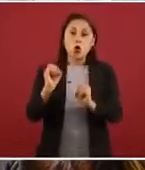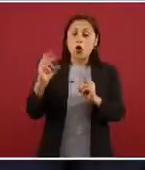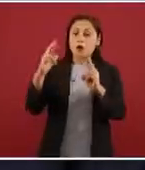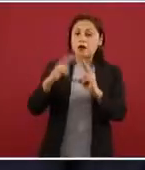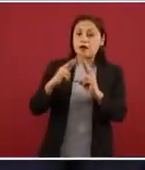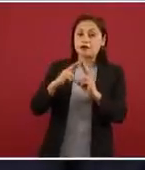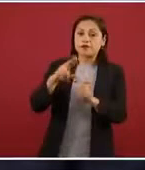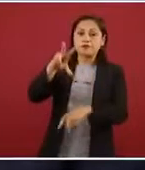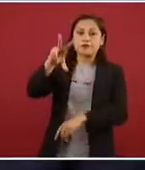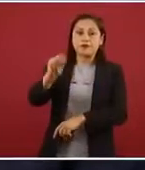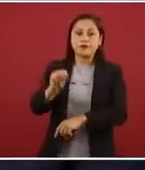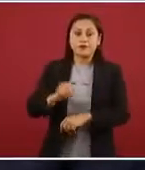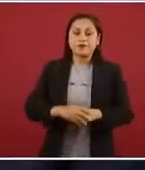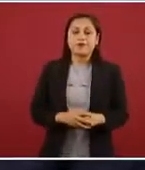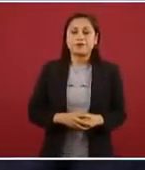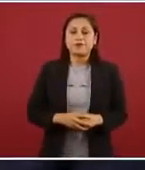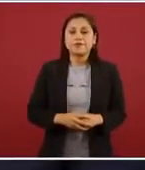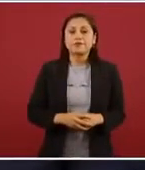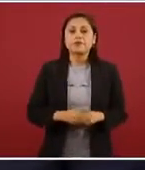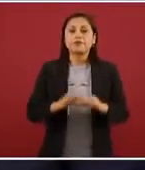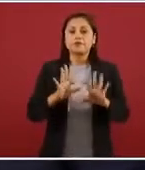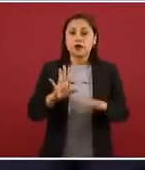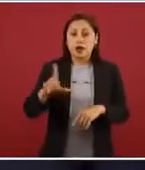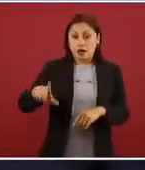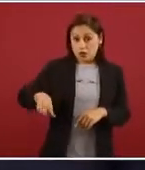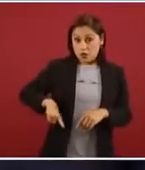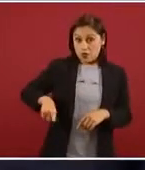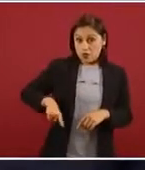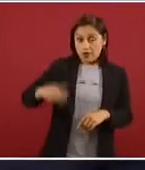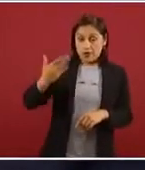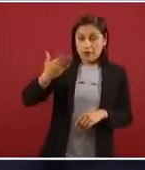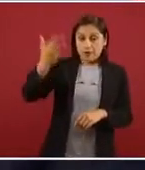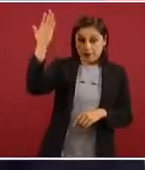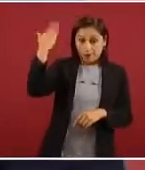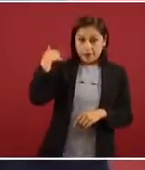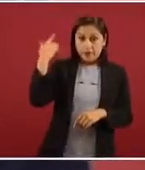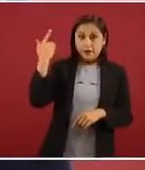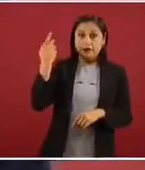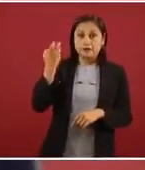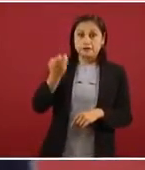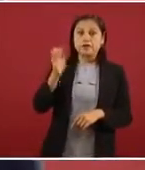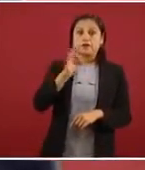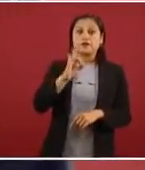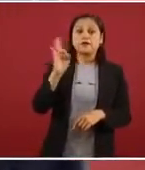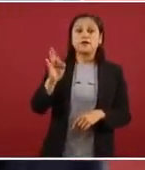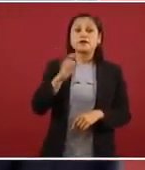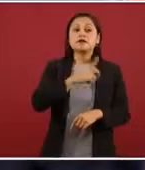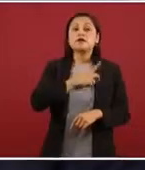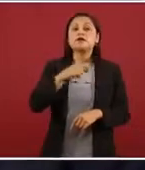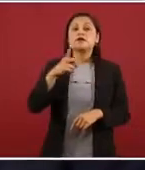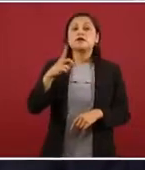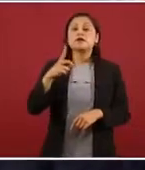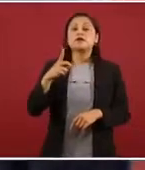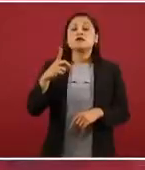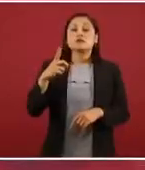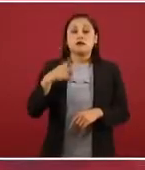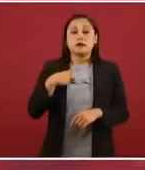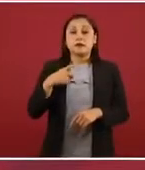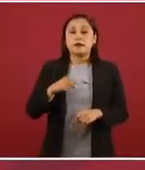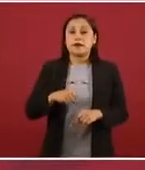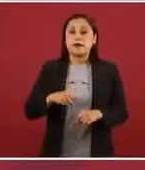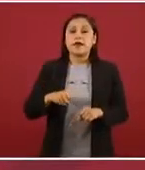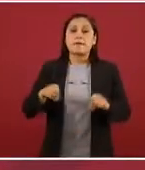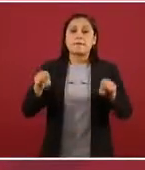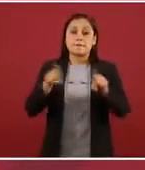El gobierno, entre otras cosas, tiene que ser no partidista y laico.